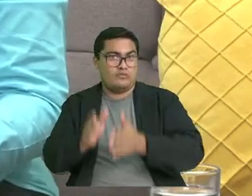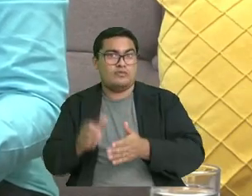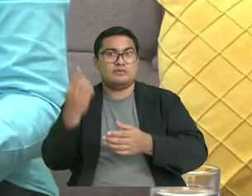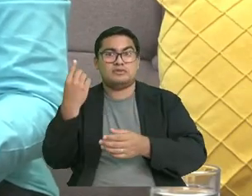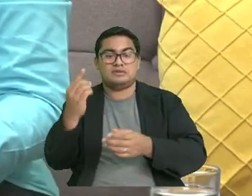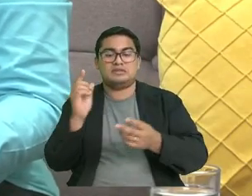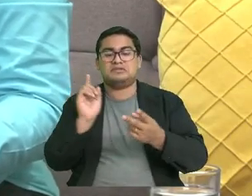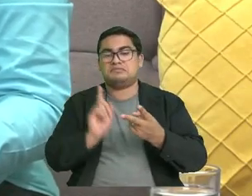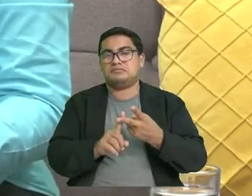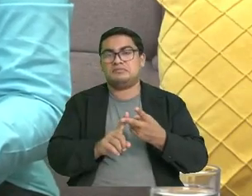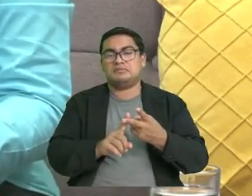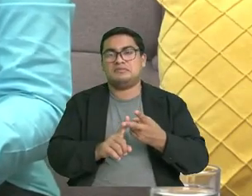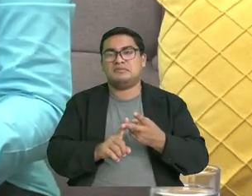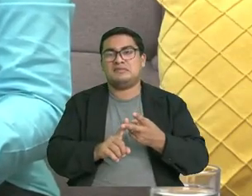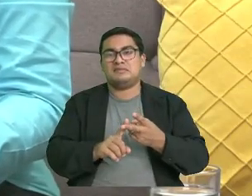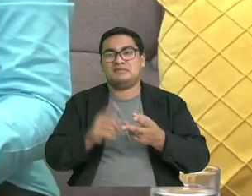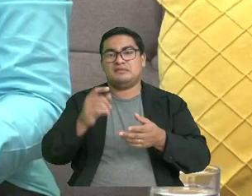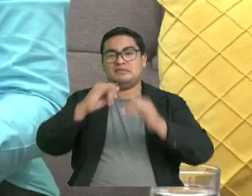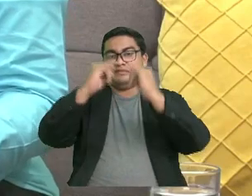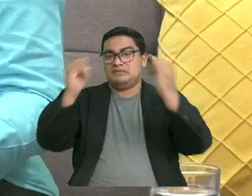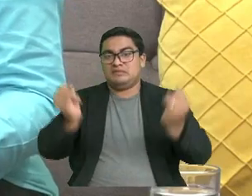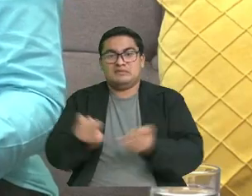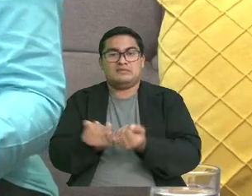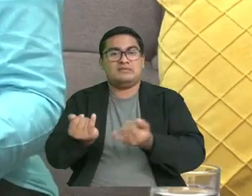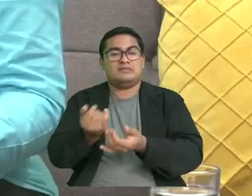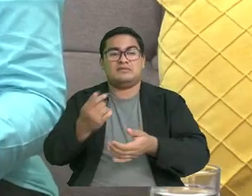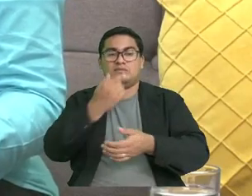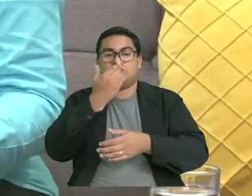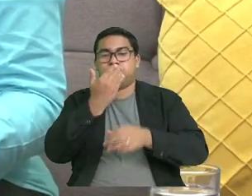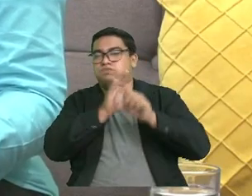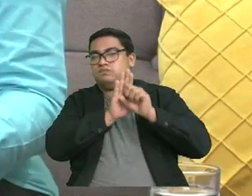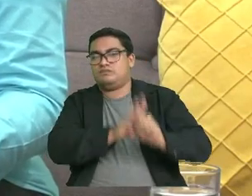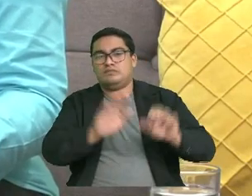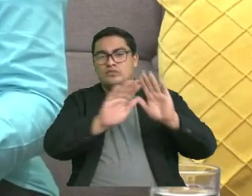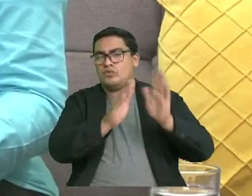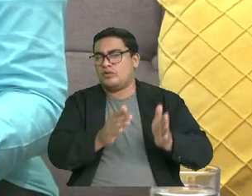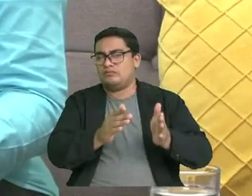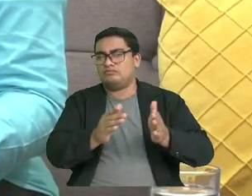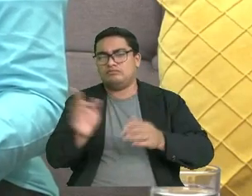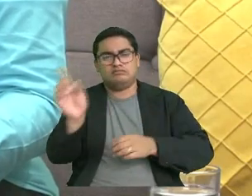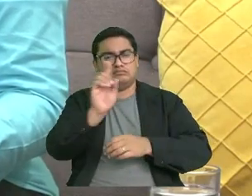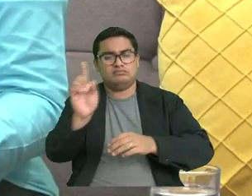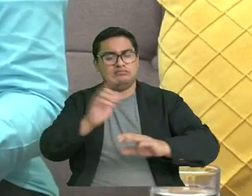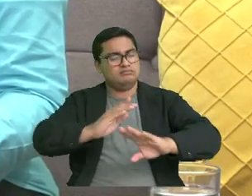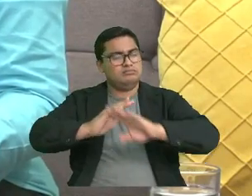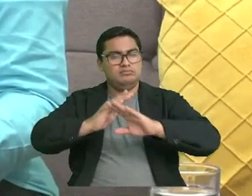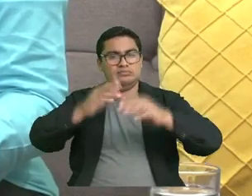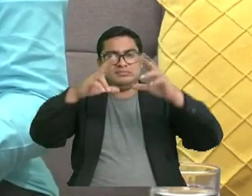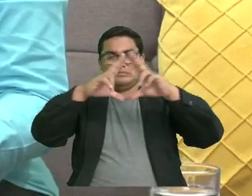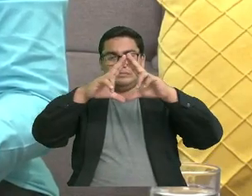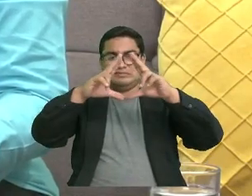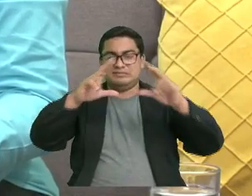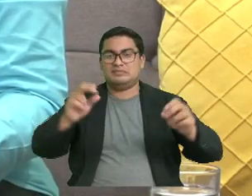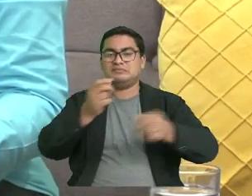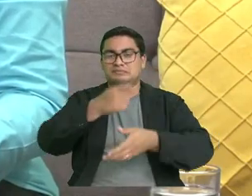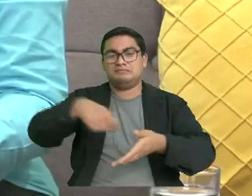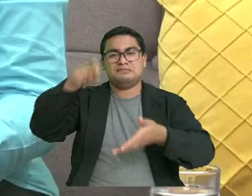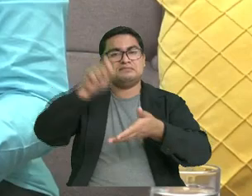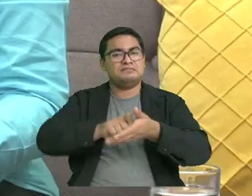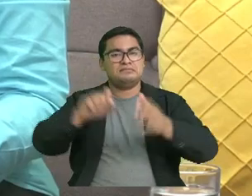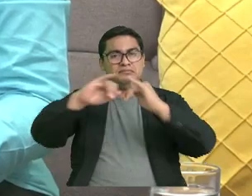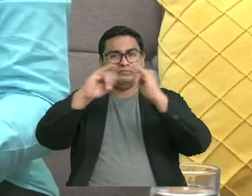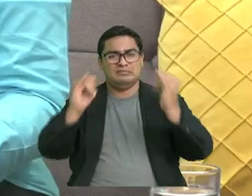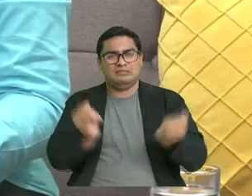convenciones como la Convención para Eliminar Toda la Forma de Discriminación, que Nicaragua ha estado suscriptora, que es